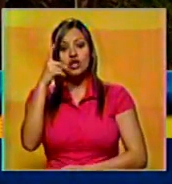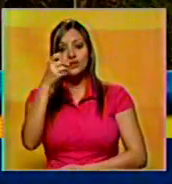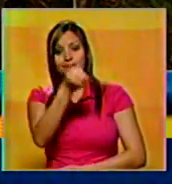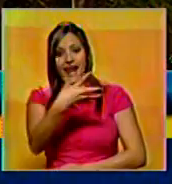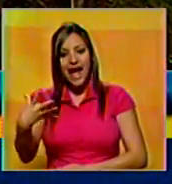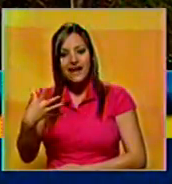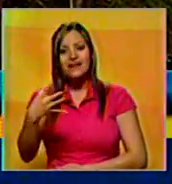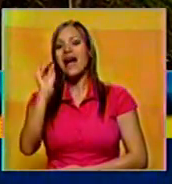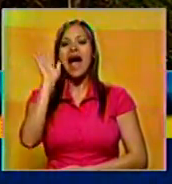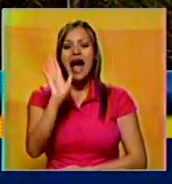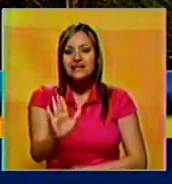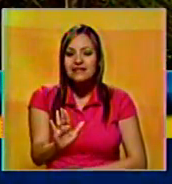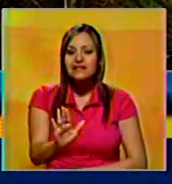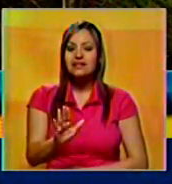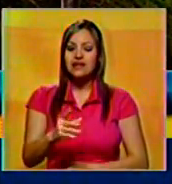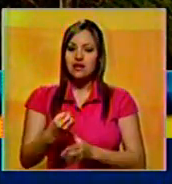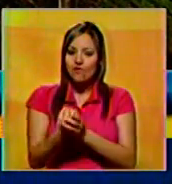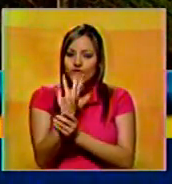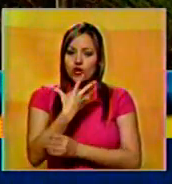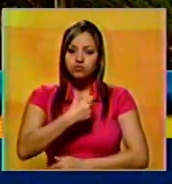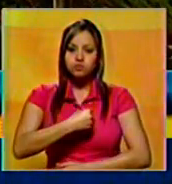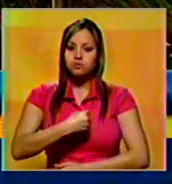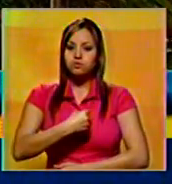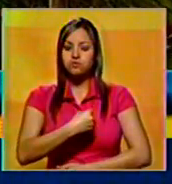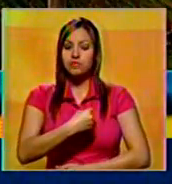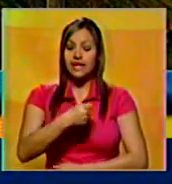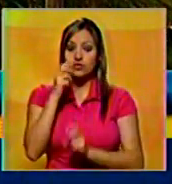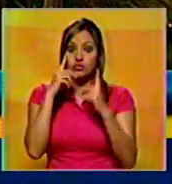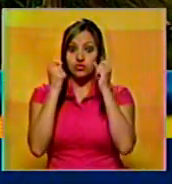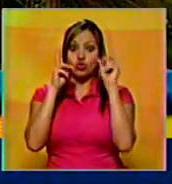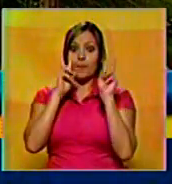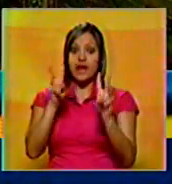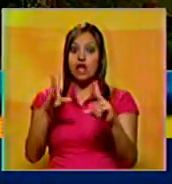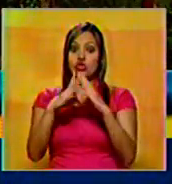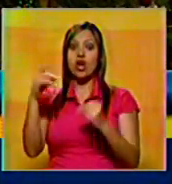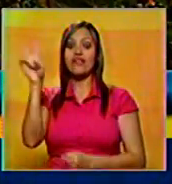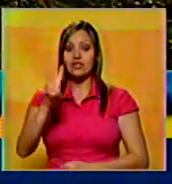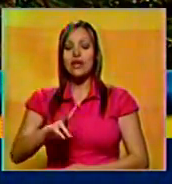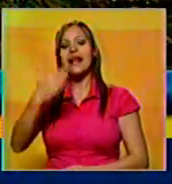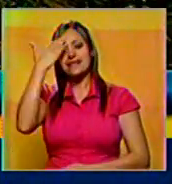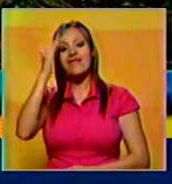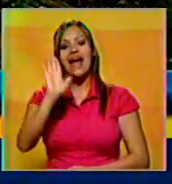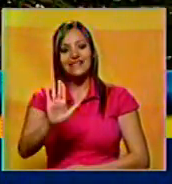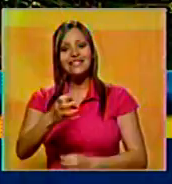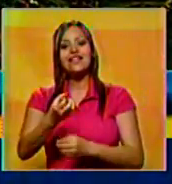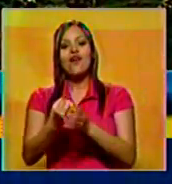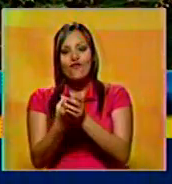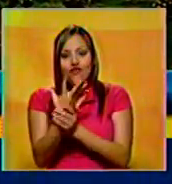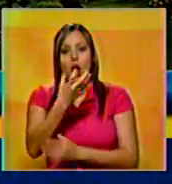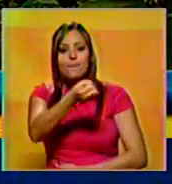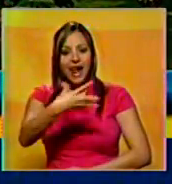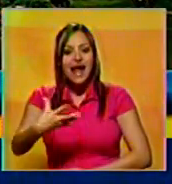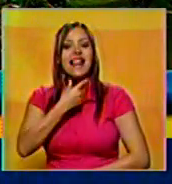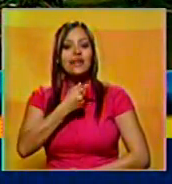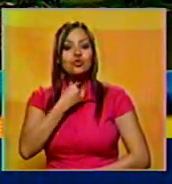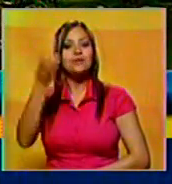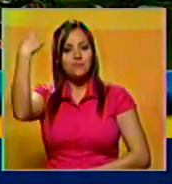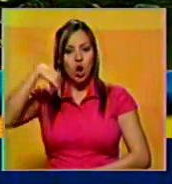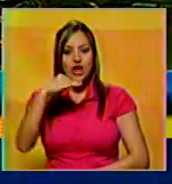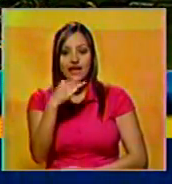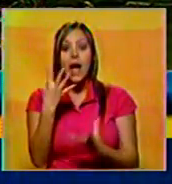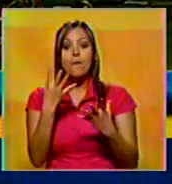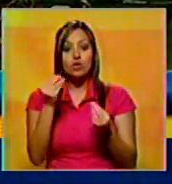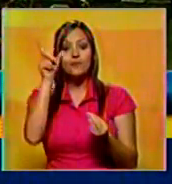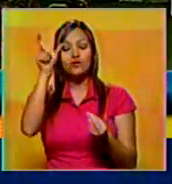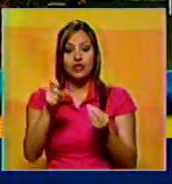un referente increíble. Creo que toda Venezuela sabía que a ella le gustaba este tipo de flores y entonces han traído